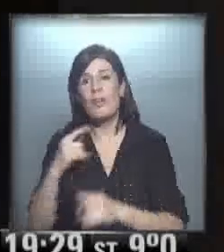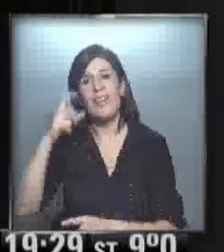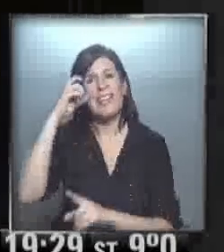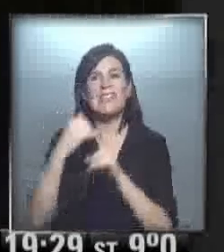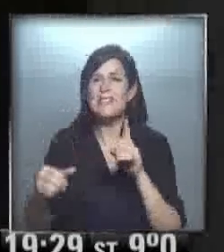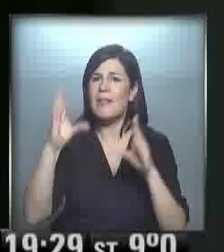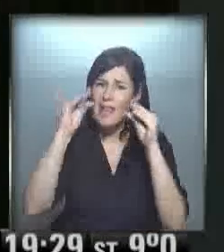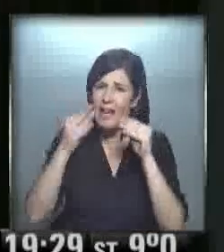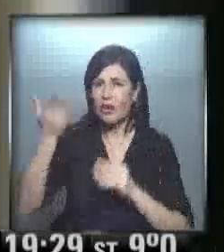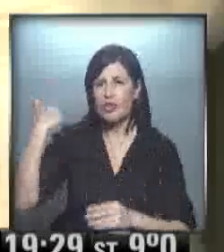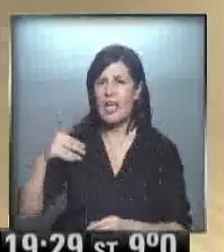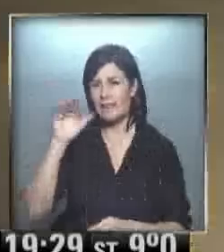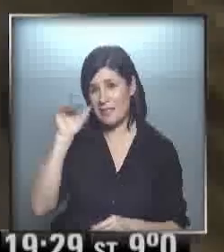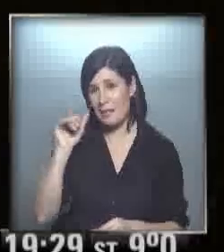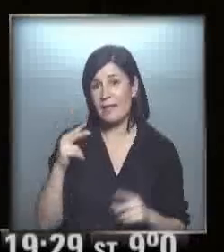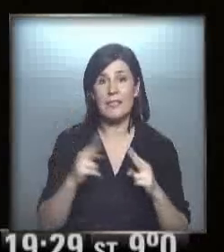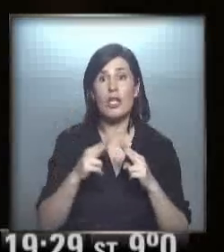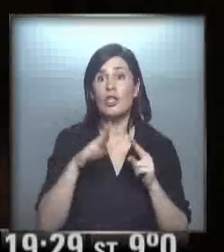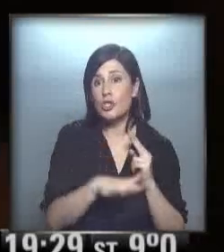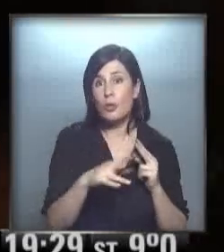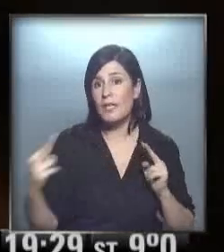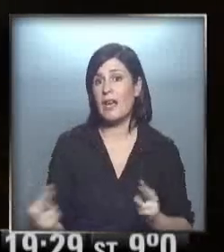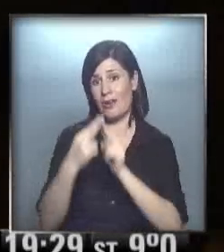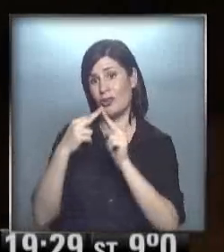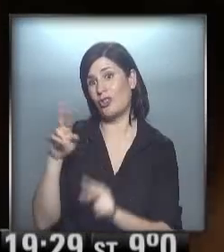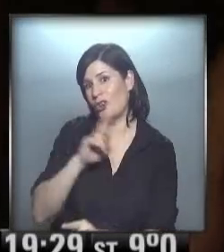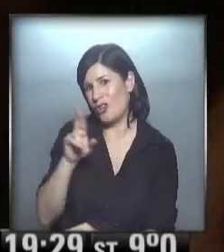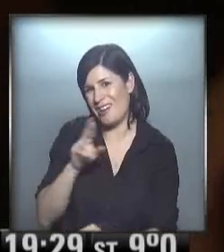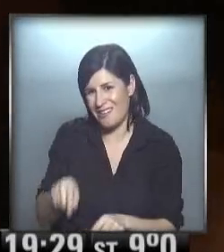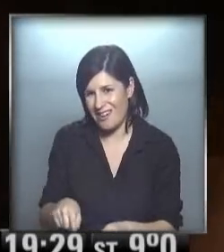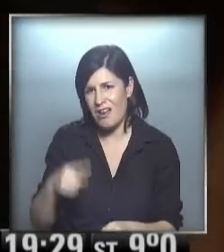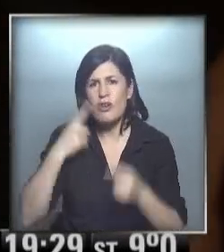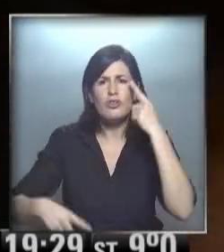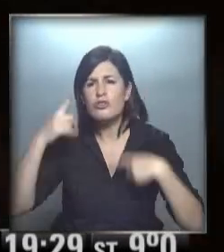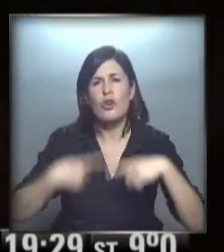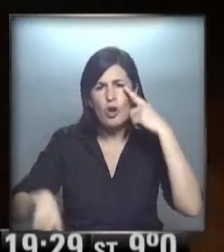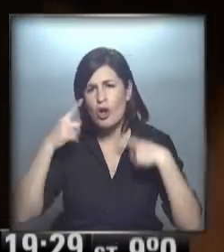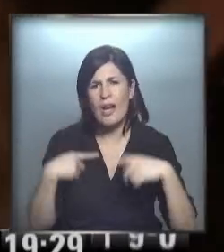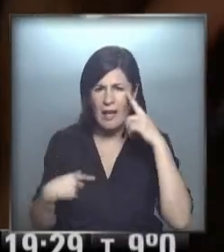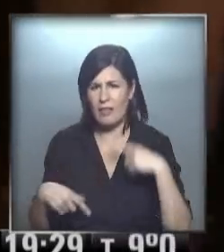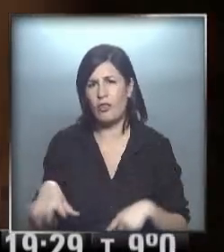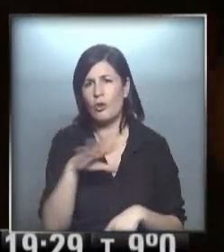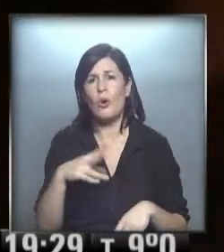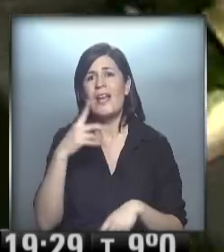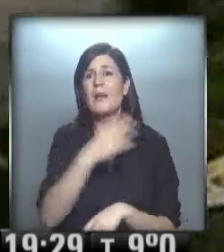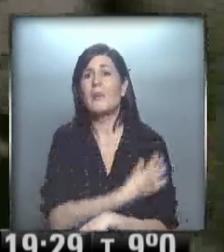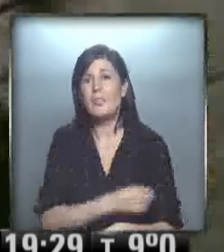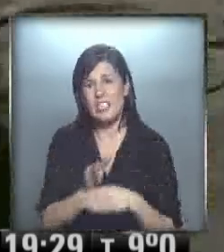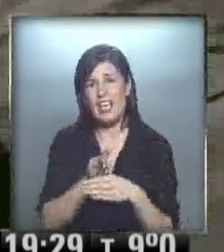noche del martes pasado, una sobrina suya encontró a la menor llorando en el ingreso al asentamiento de La